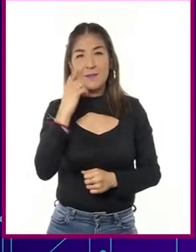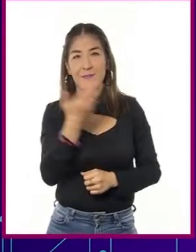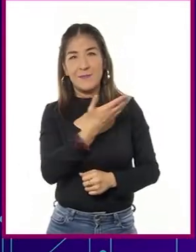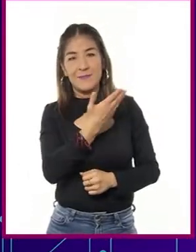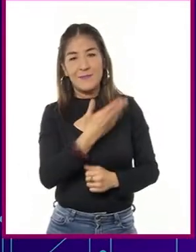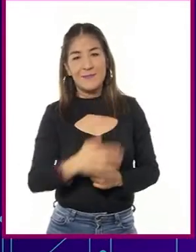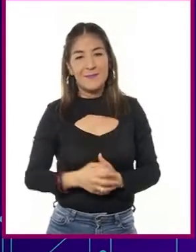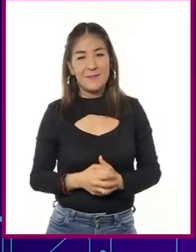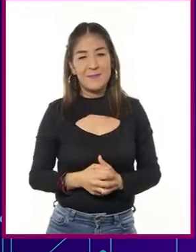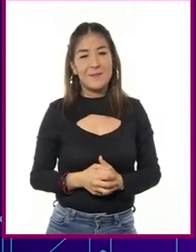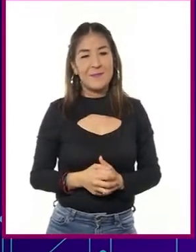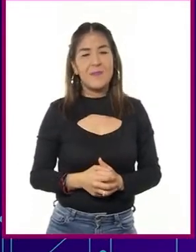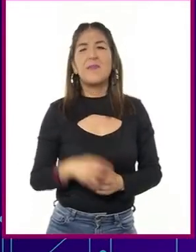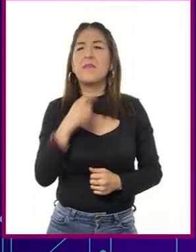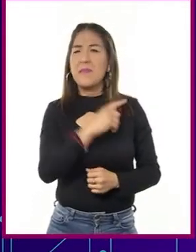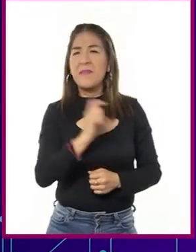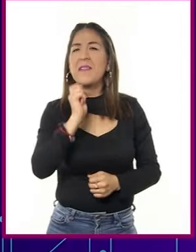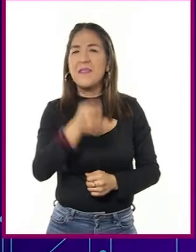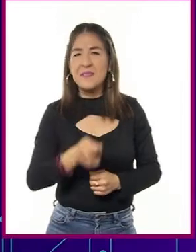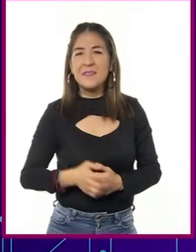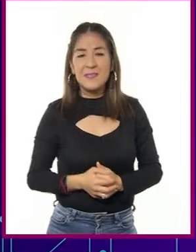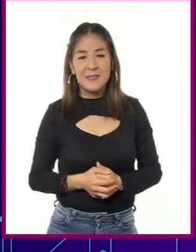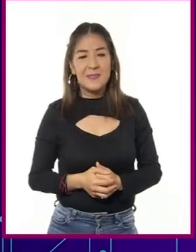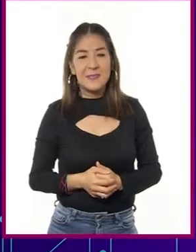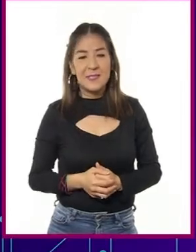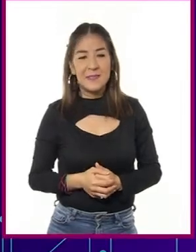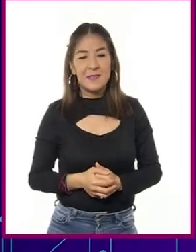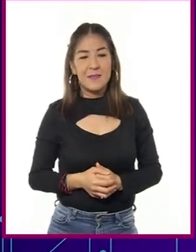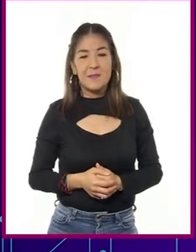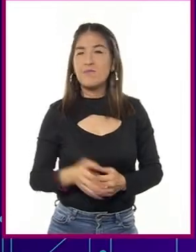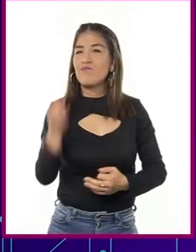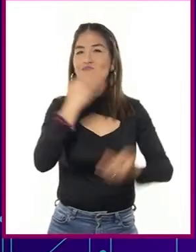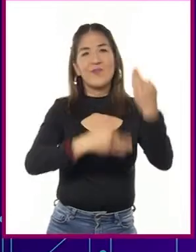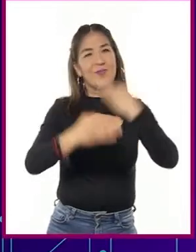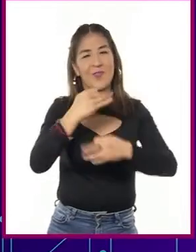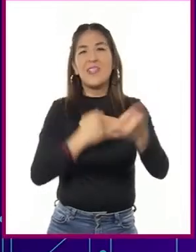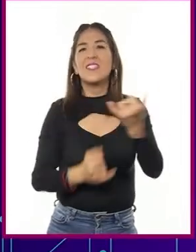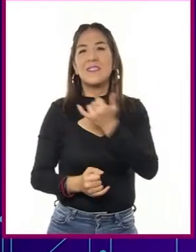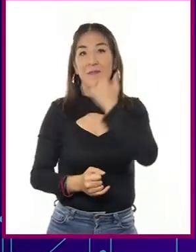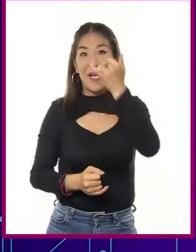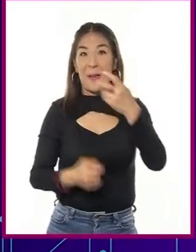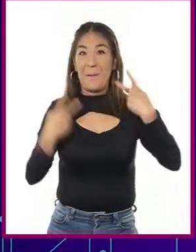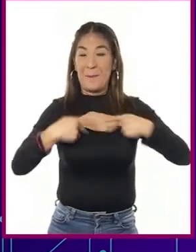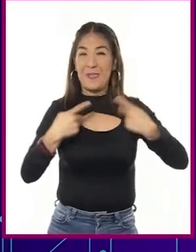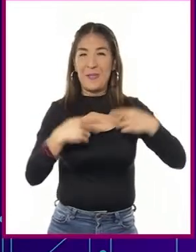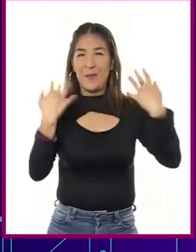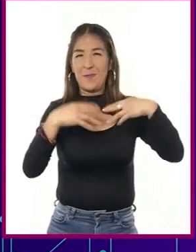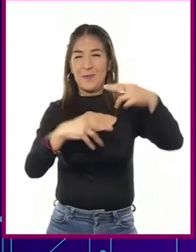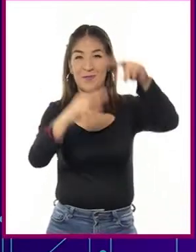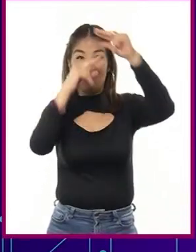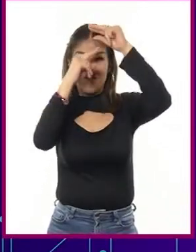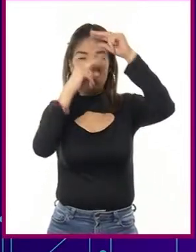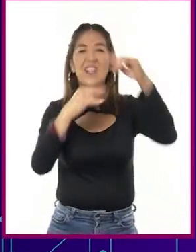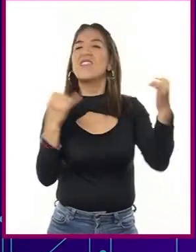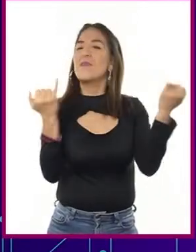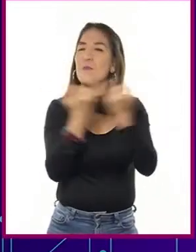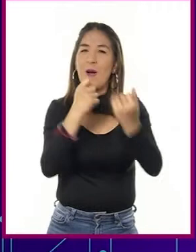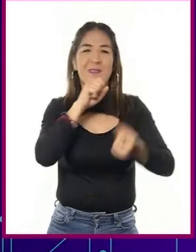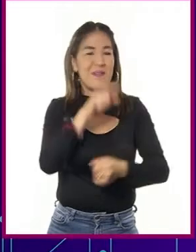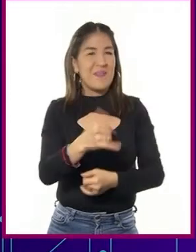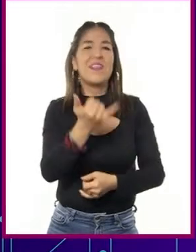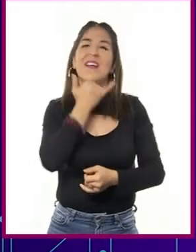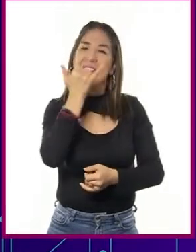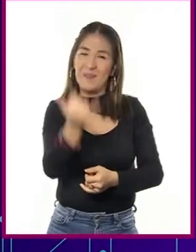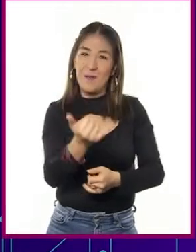zapote. Este refrán se refiere a que todos cometemos errores, hasta los más experimentados. Por lo tanto,